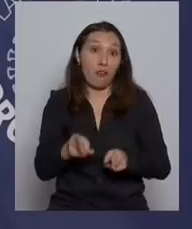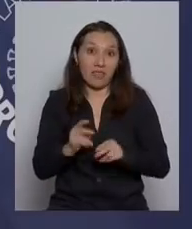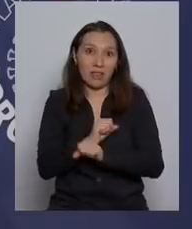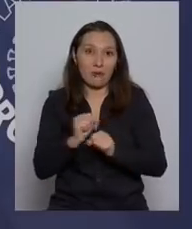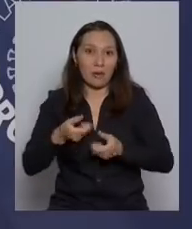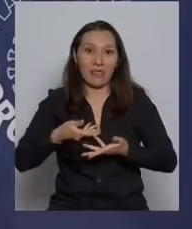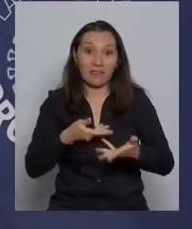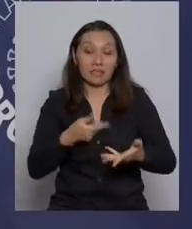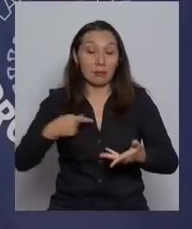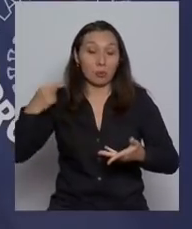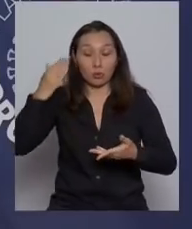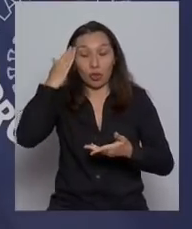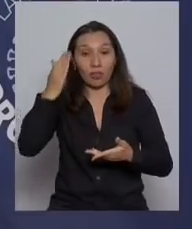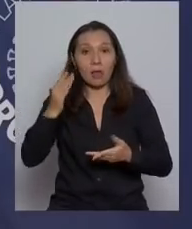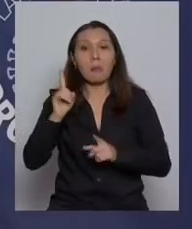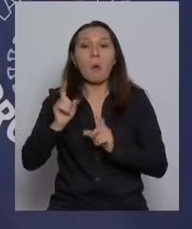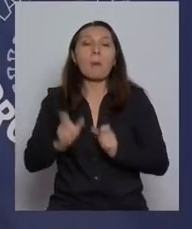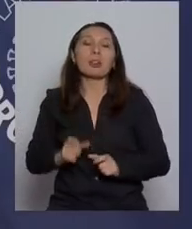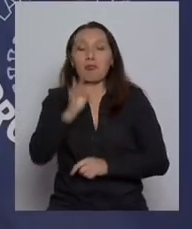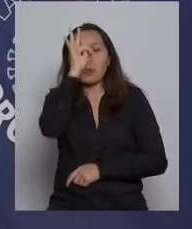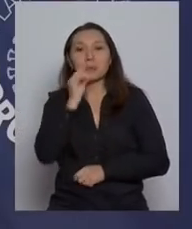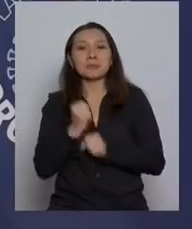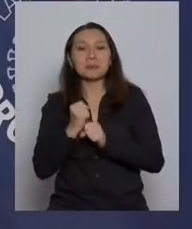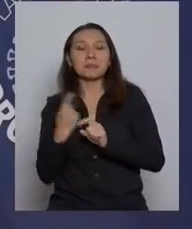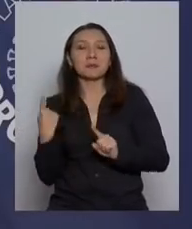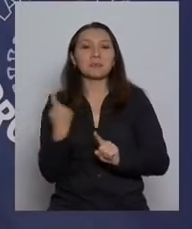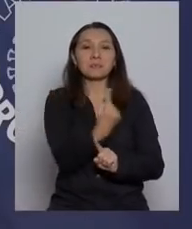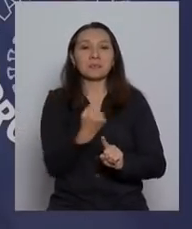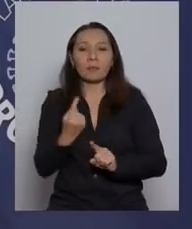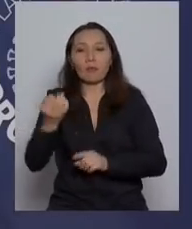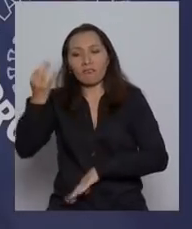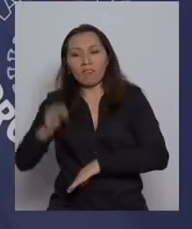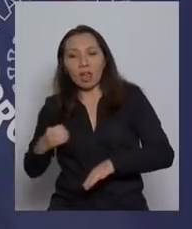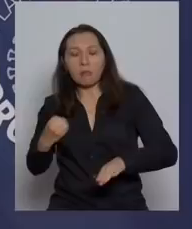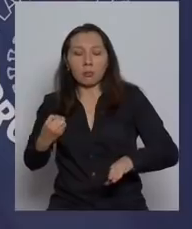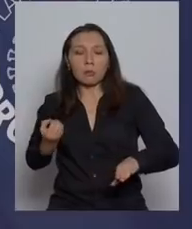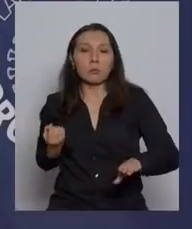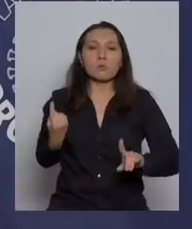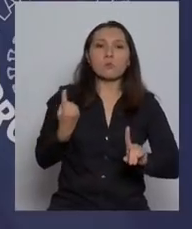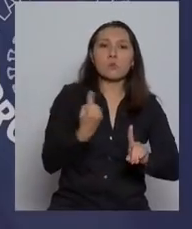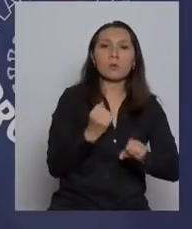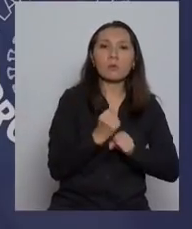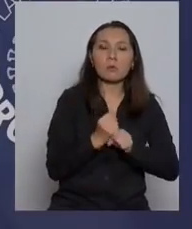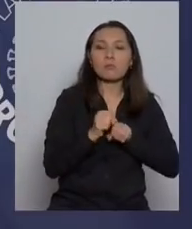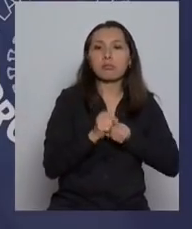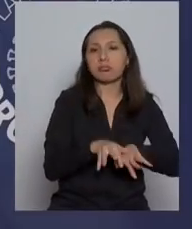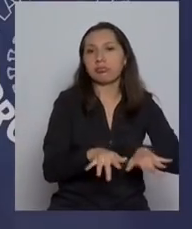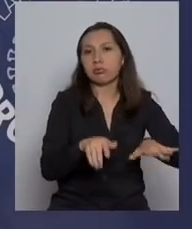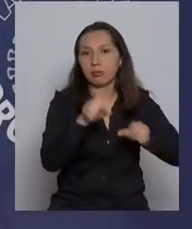las visitas hace varios días, va a trabajar ahí, desarrolla la enfermedad y puede producir un brote